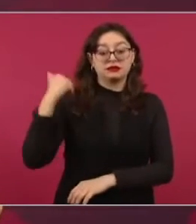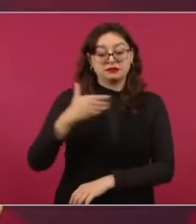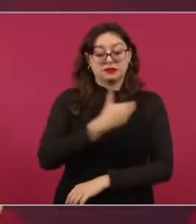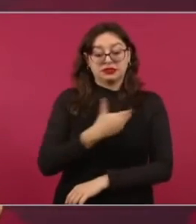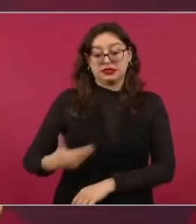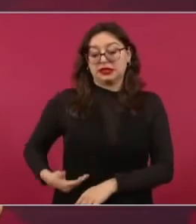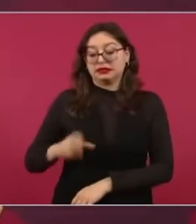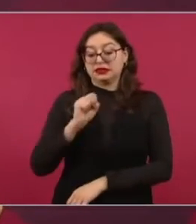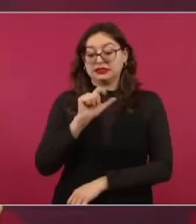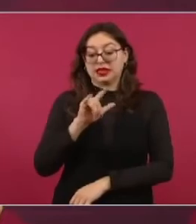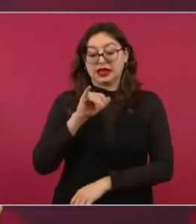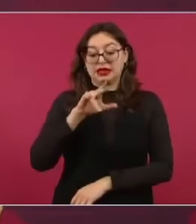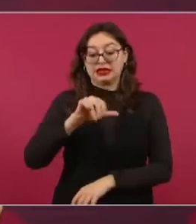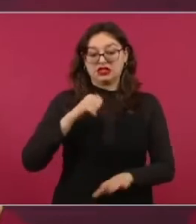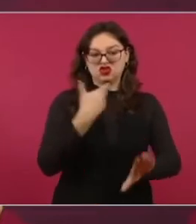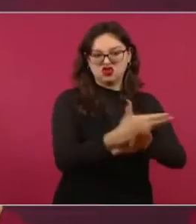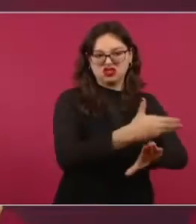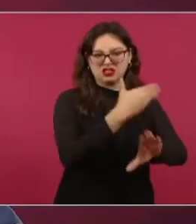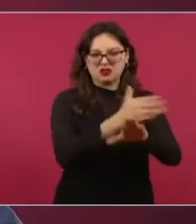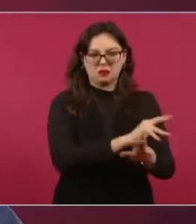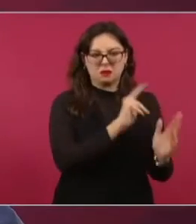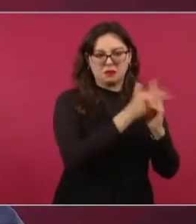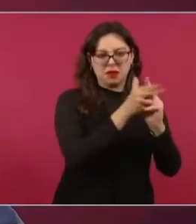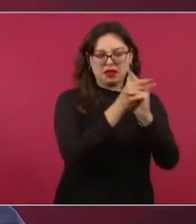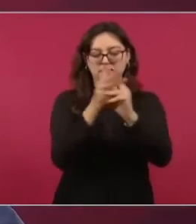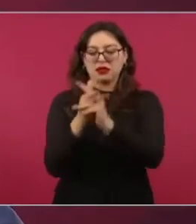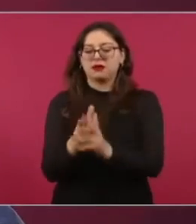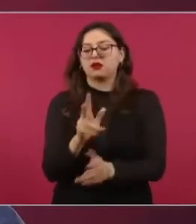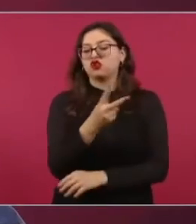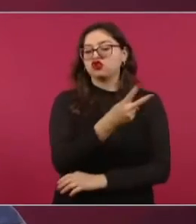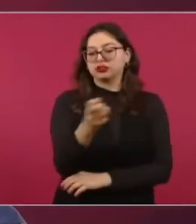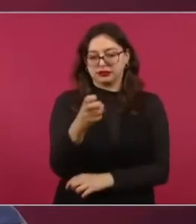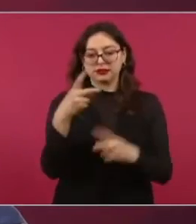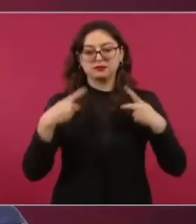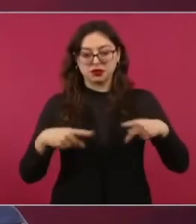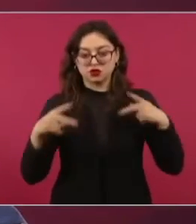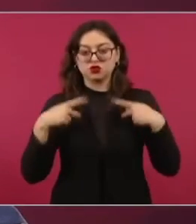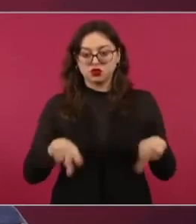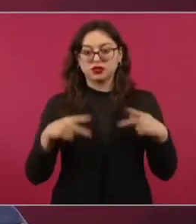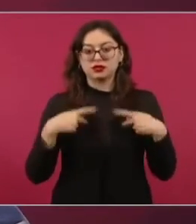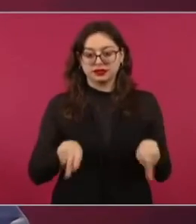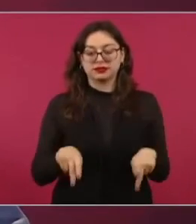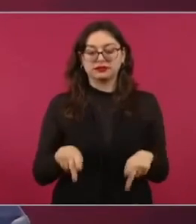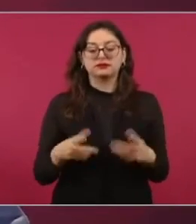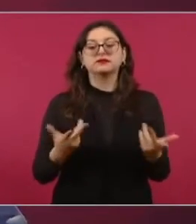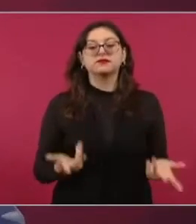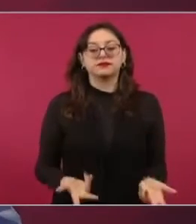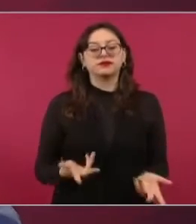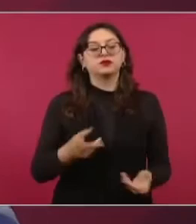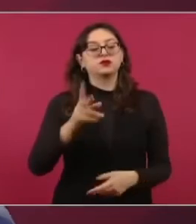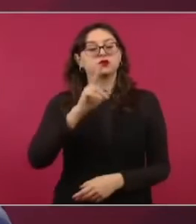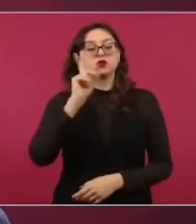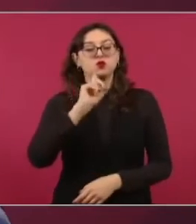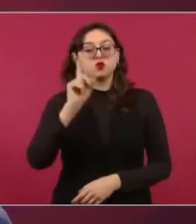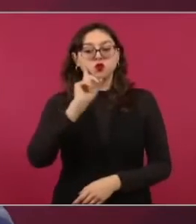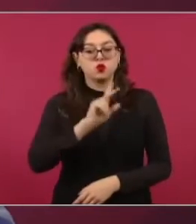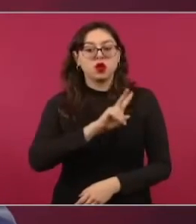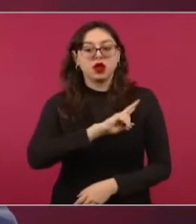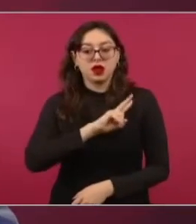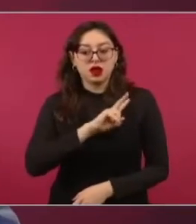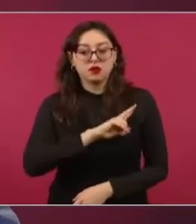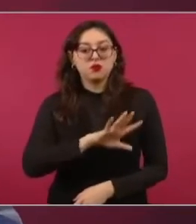Gortari, como 200 asesinados. Y a sus viudas,